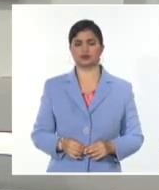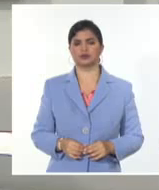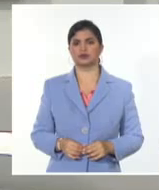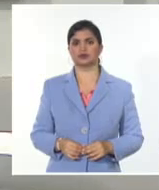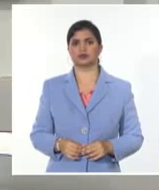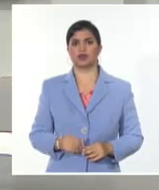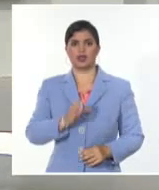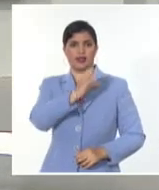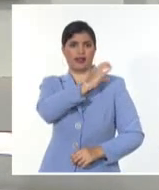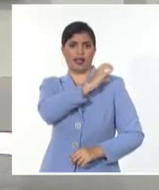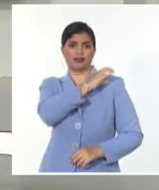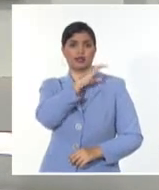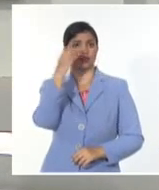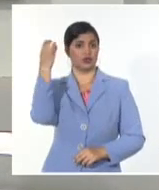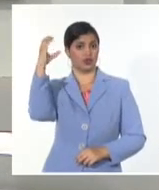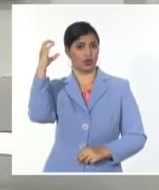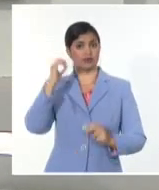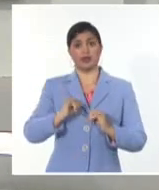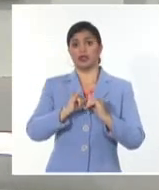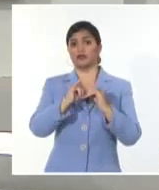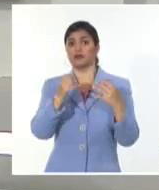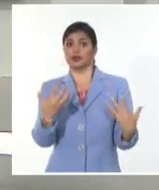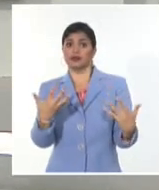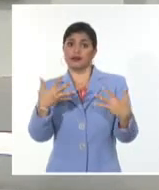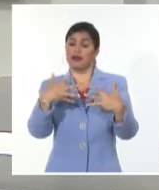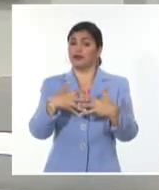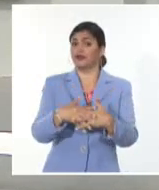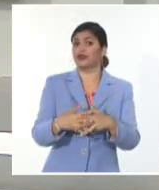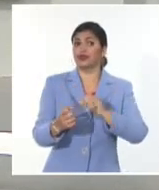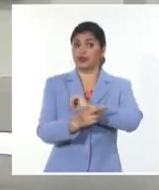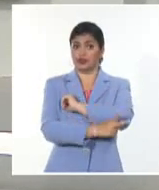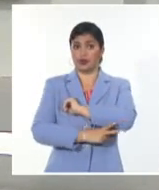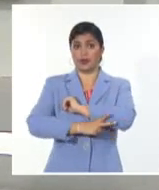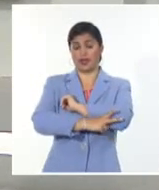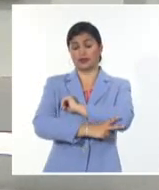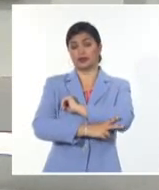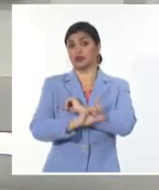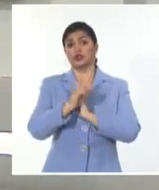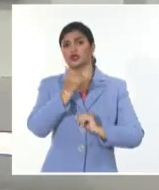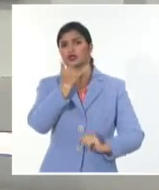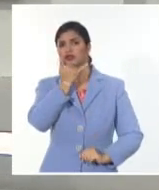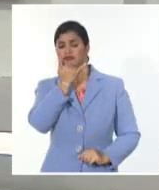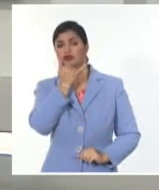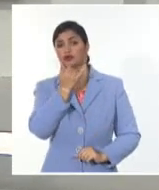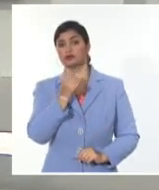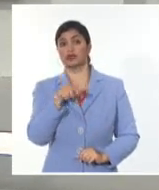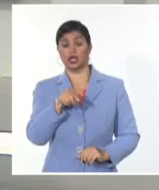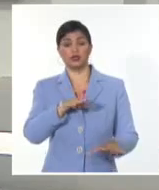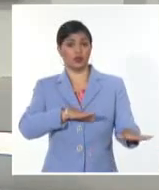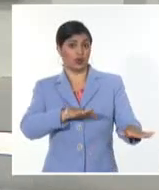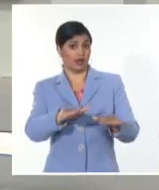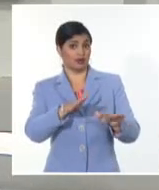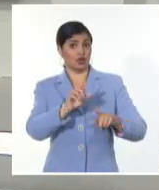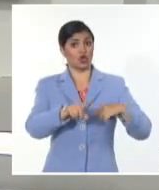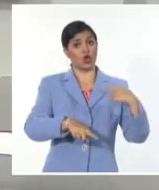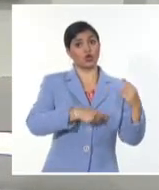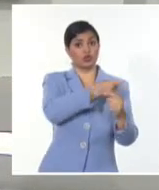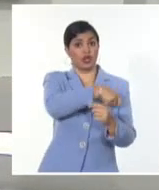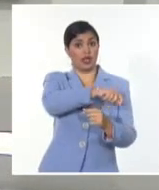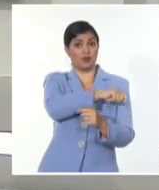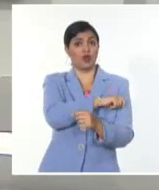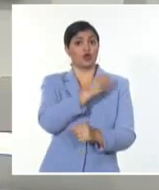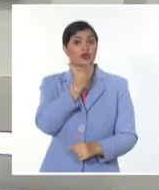Cancillería colombiana ha dicho que los lazos consulares no se afectarán radicalmente y que no es una acción contra el pueblo